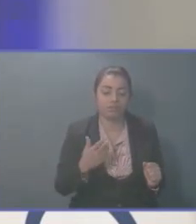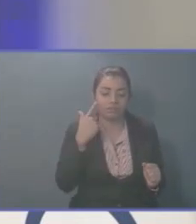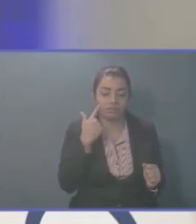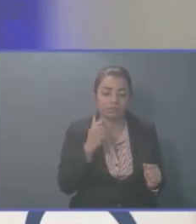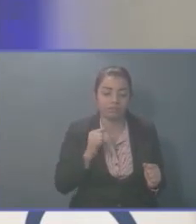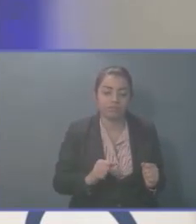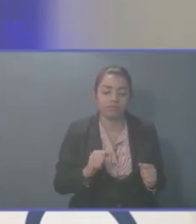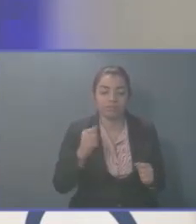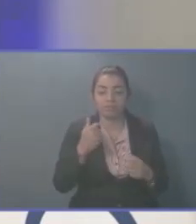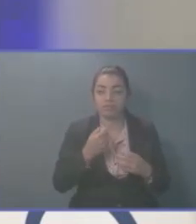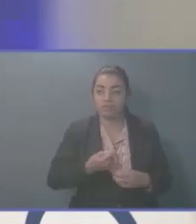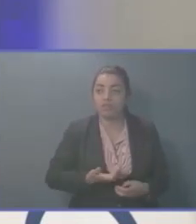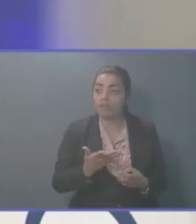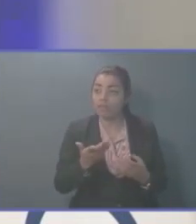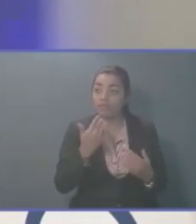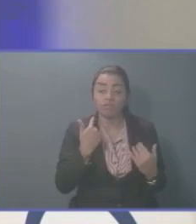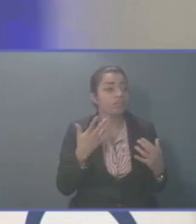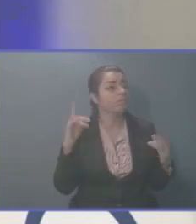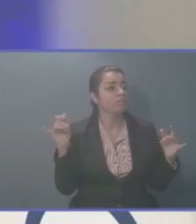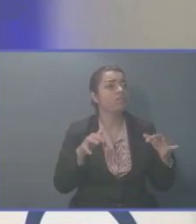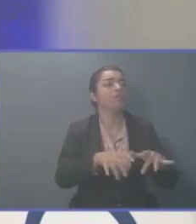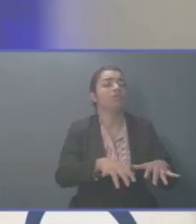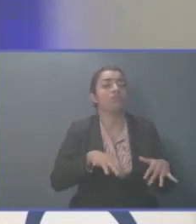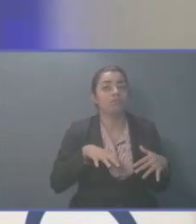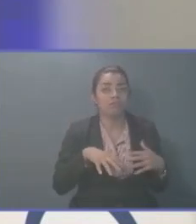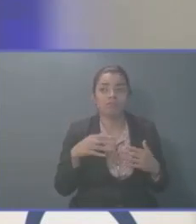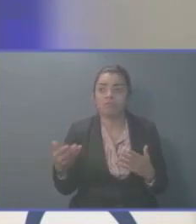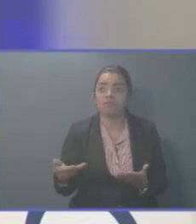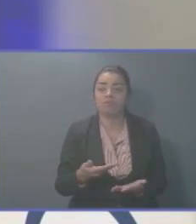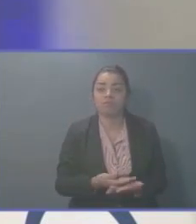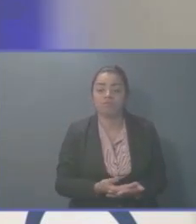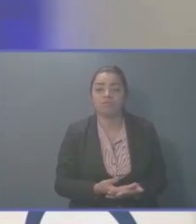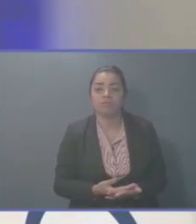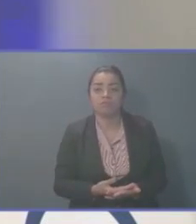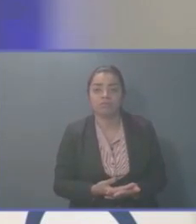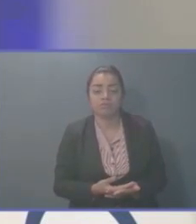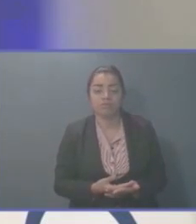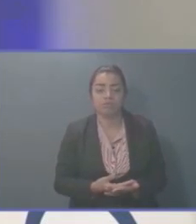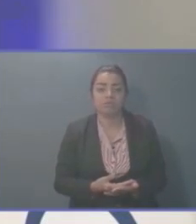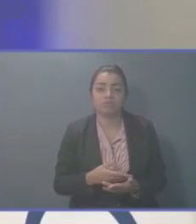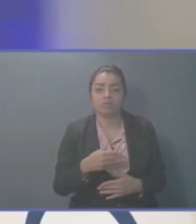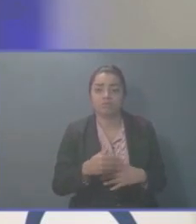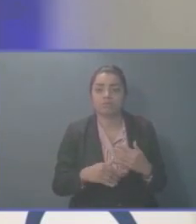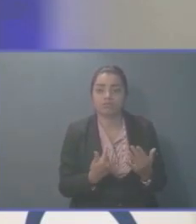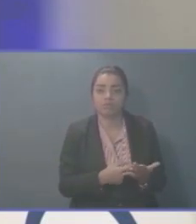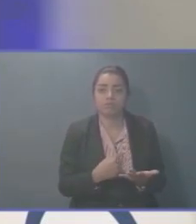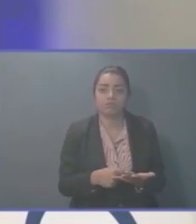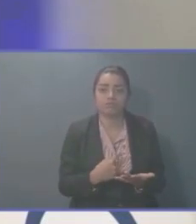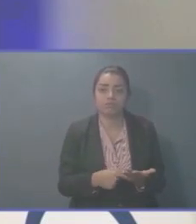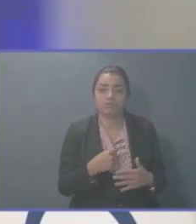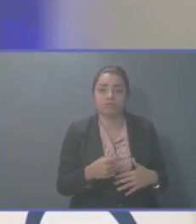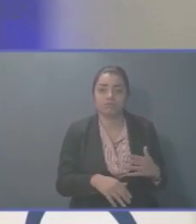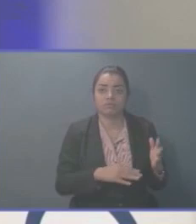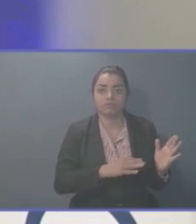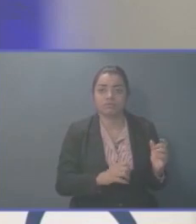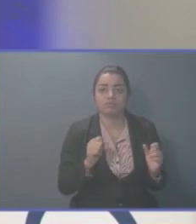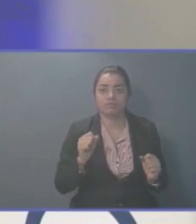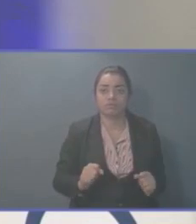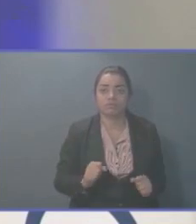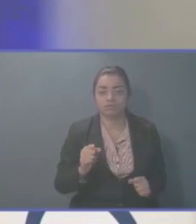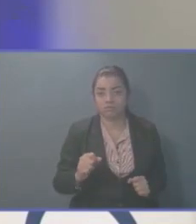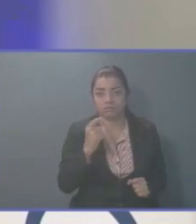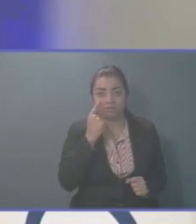la notificación, estábamos sesionando. Y lo otro que también es muy cuestionable es que